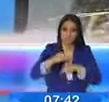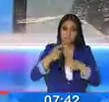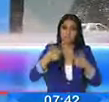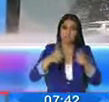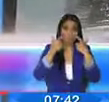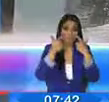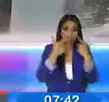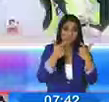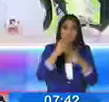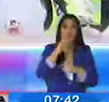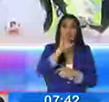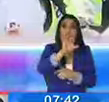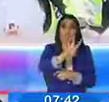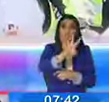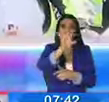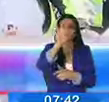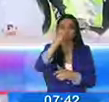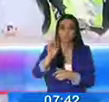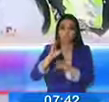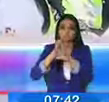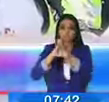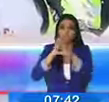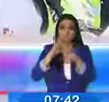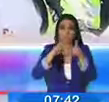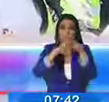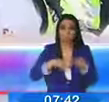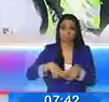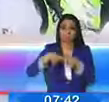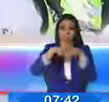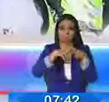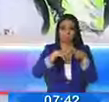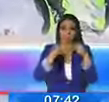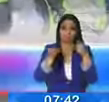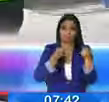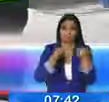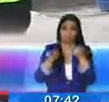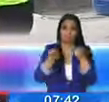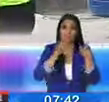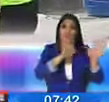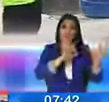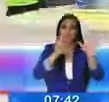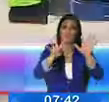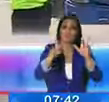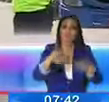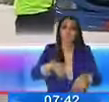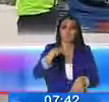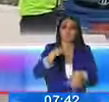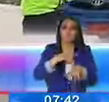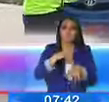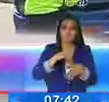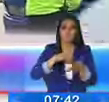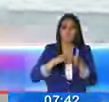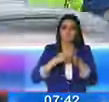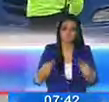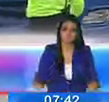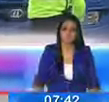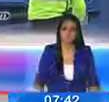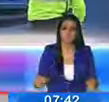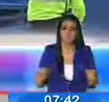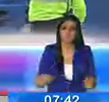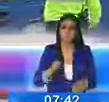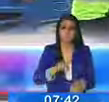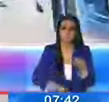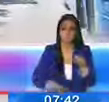480 unidades de transporte público de las cuales 89 han sido citadas por mal estado de neumáticos y